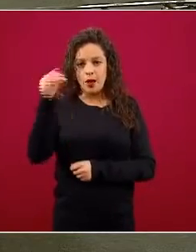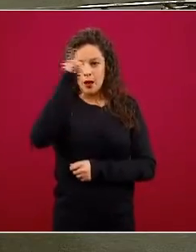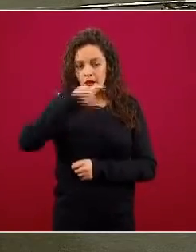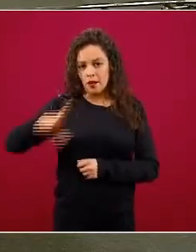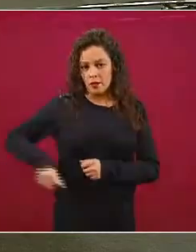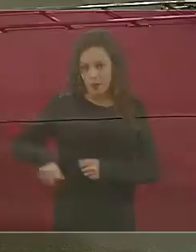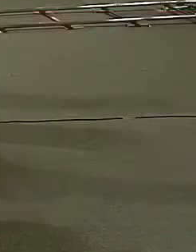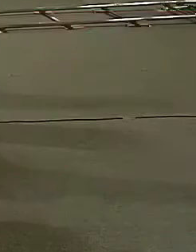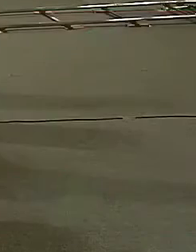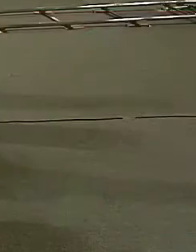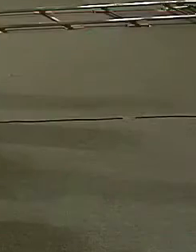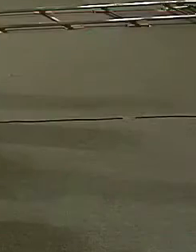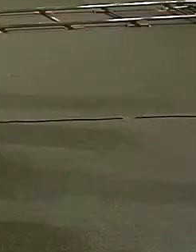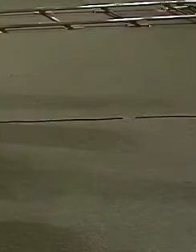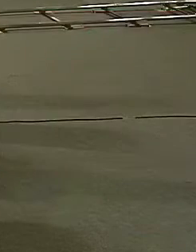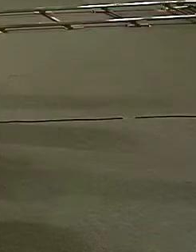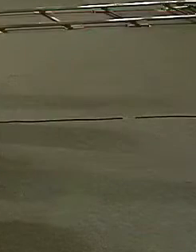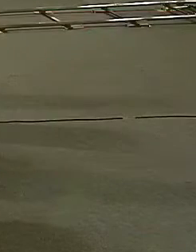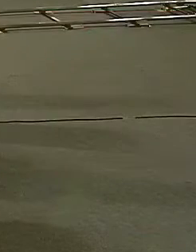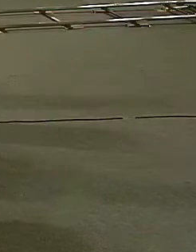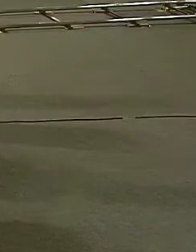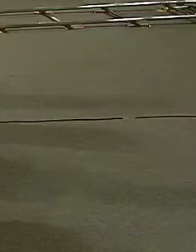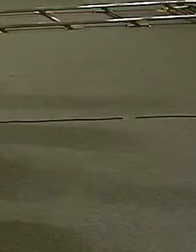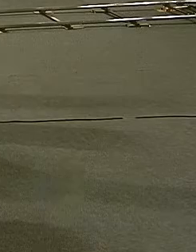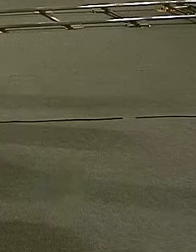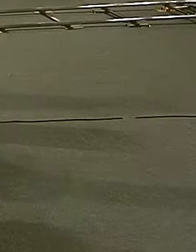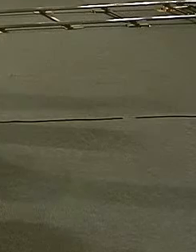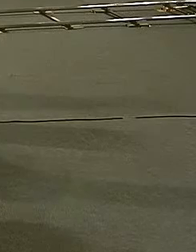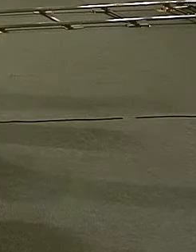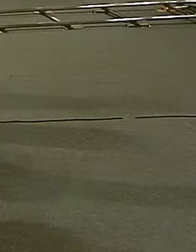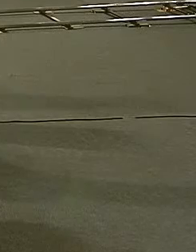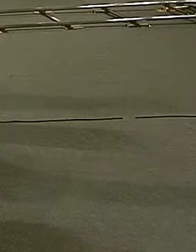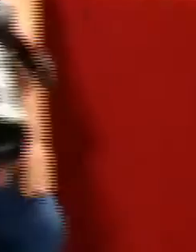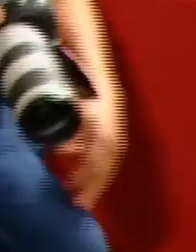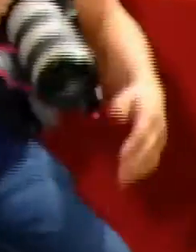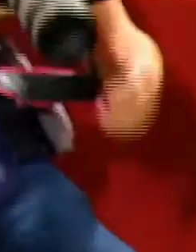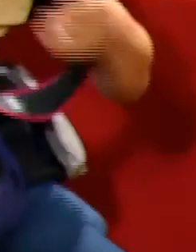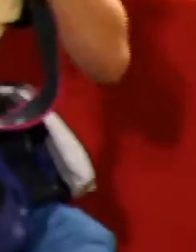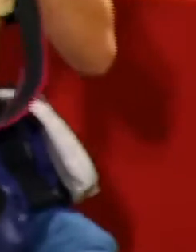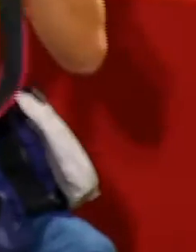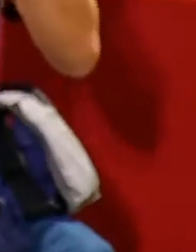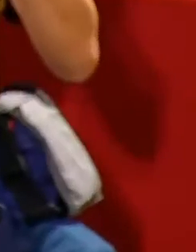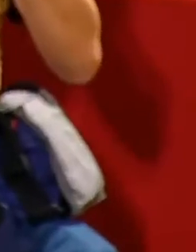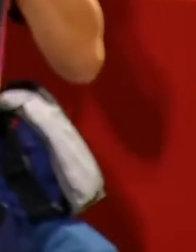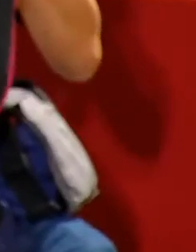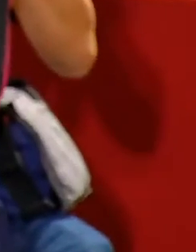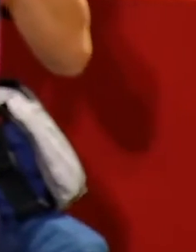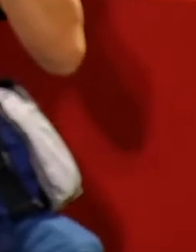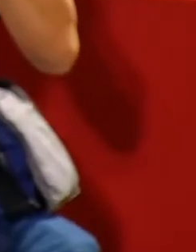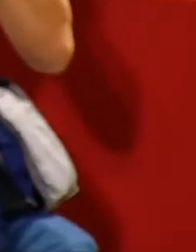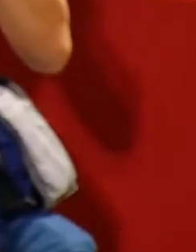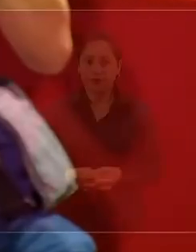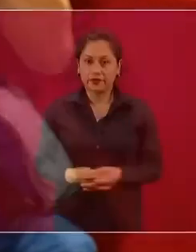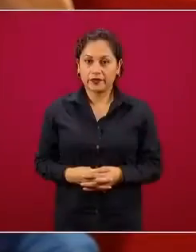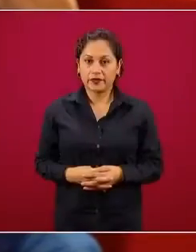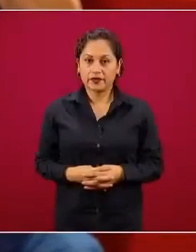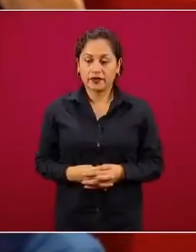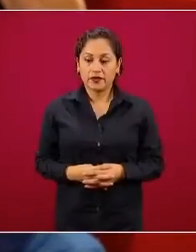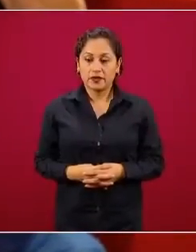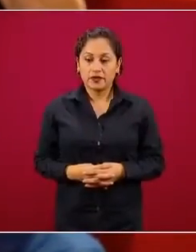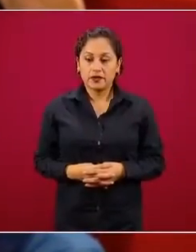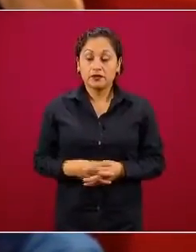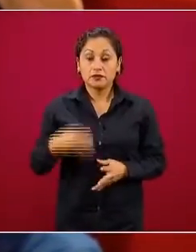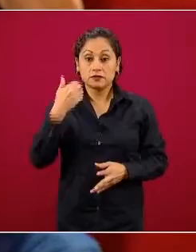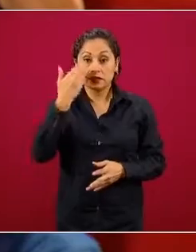mañana se va a tener esta comunicación entre los familiares de pacientes COVID y pues saber en qué hospitales pues va a iniciar esta dinámica